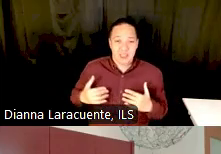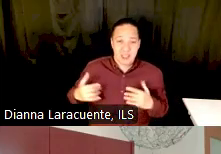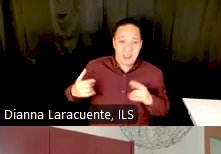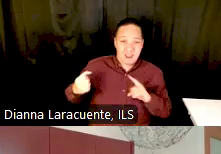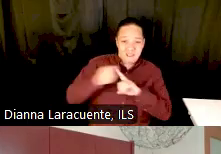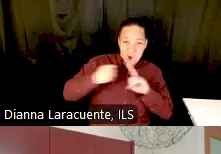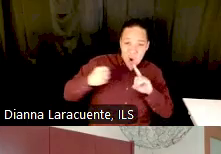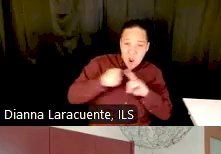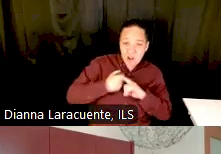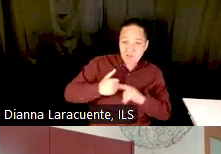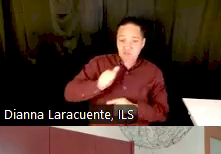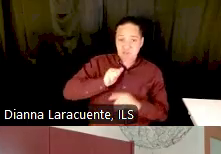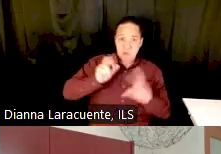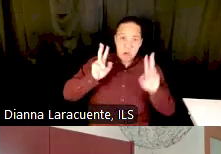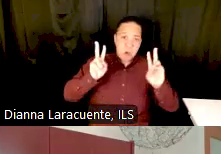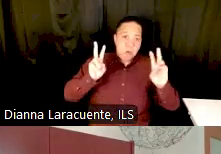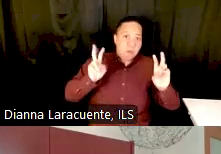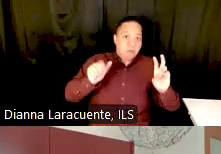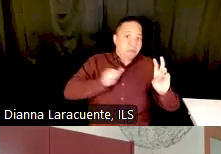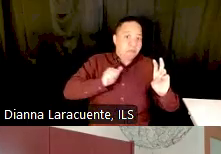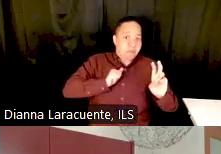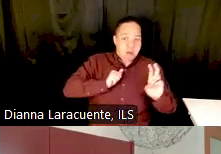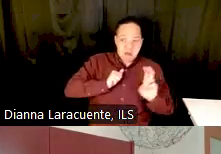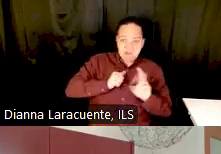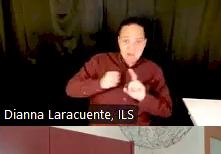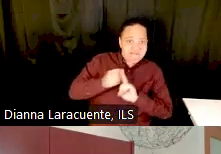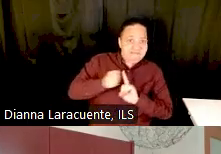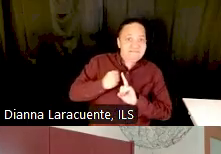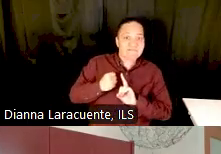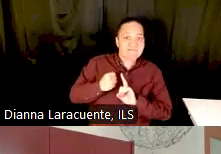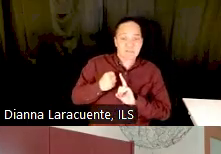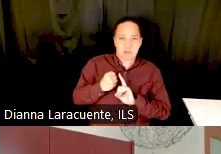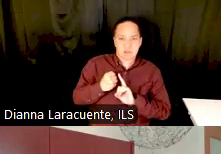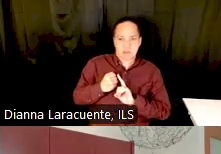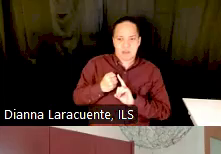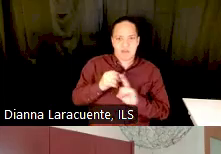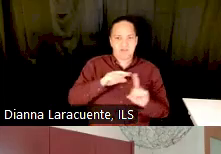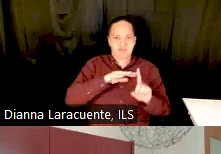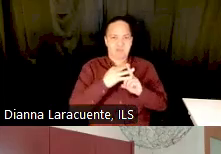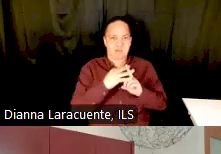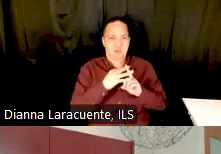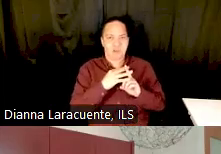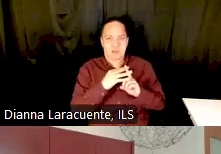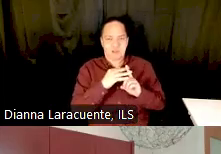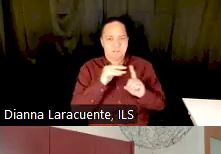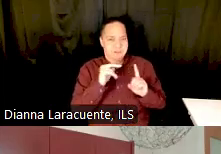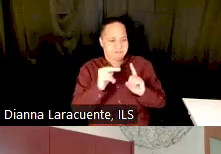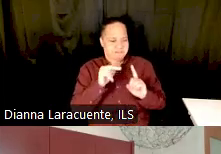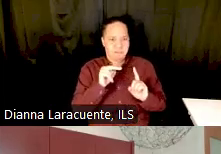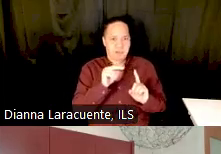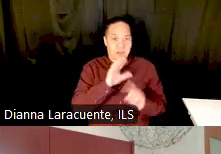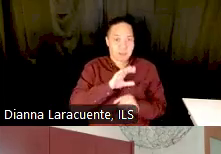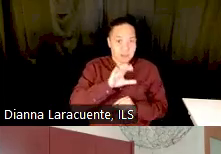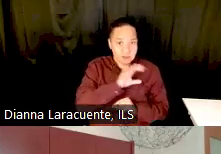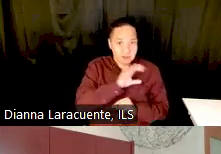violenta, autoagresiva en una persona, tienes que verla en el contexto de las características